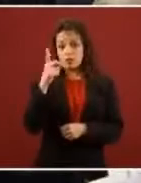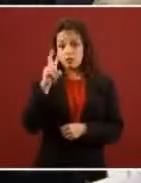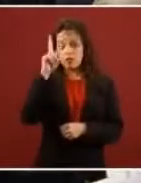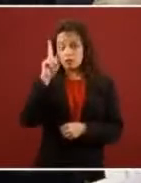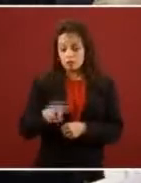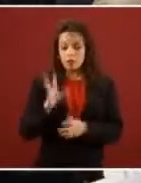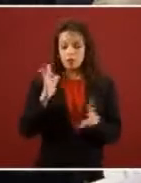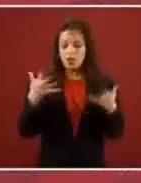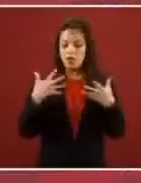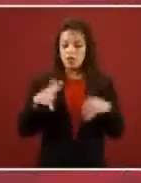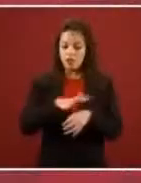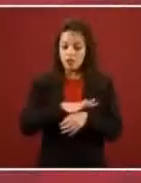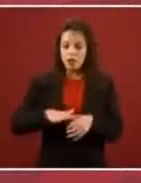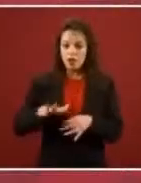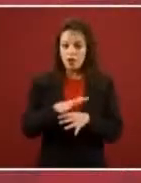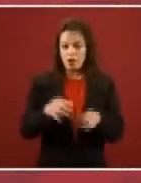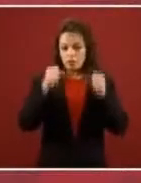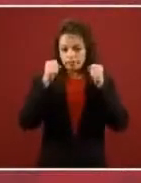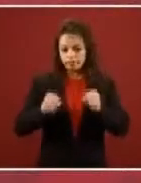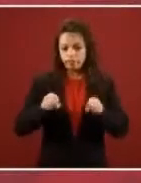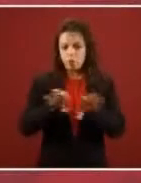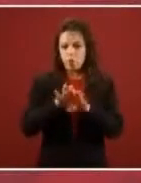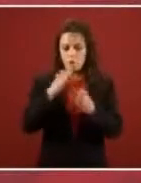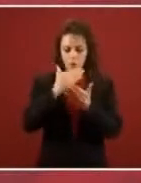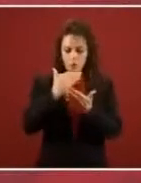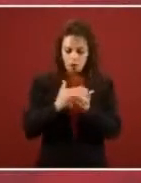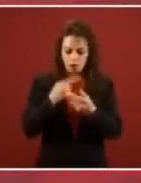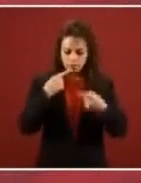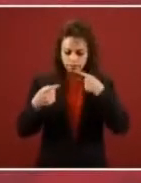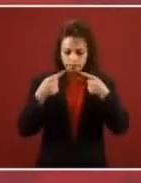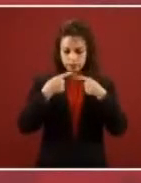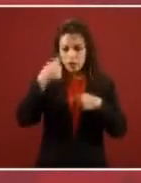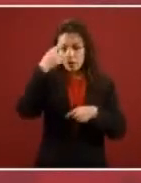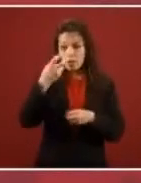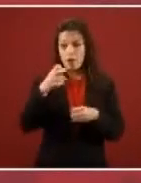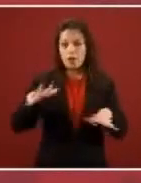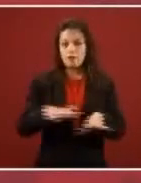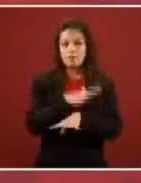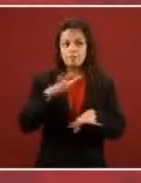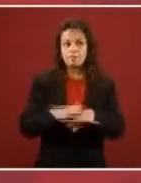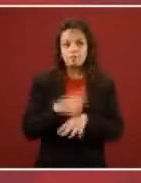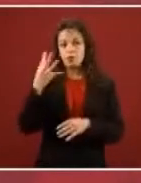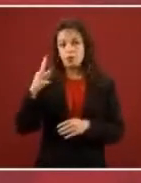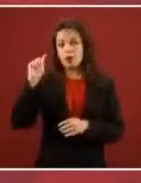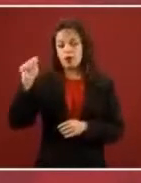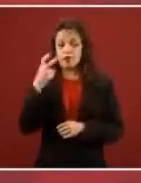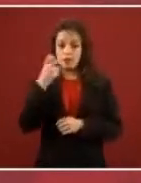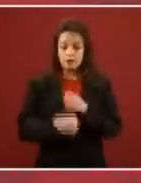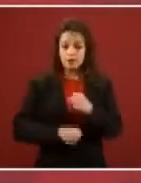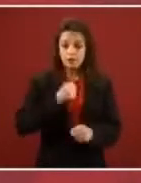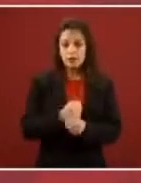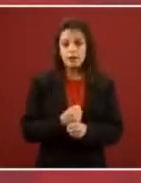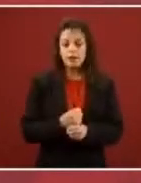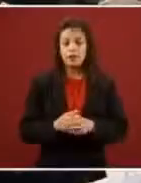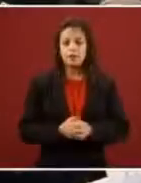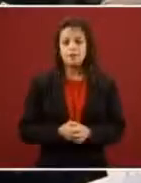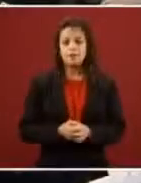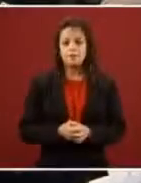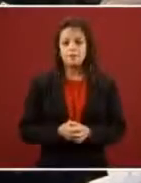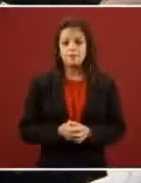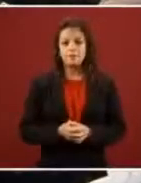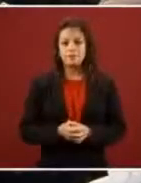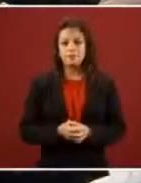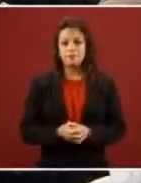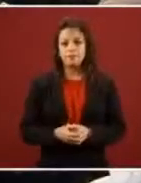bases de la transformación del país este año. Sí, van a haber resultados en esto que es